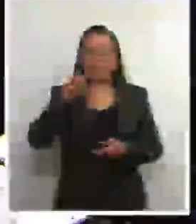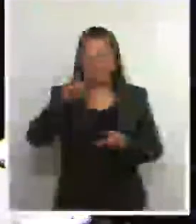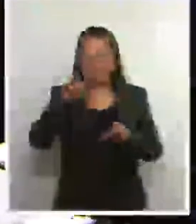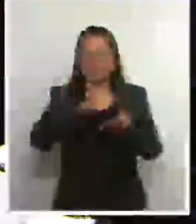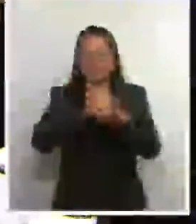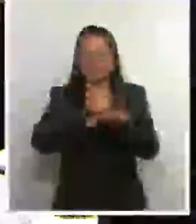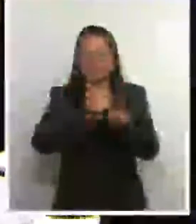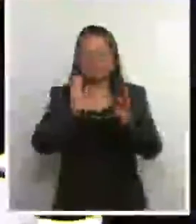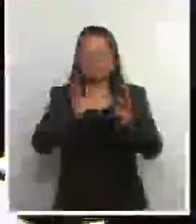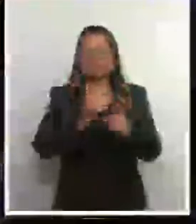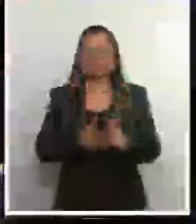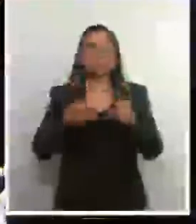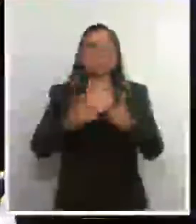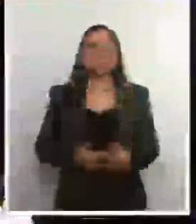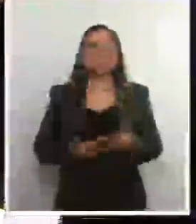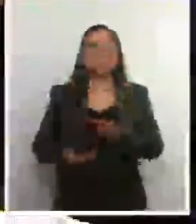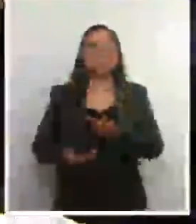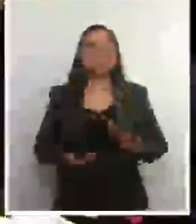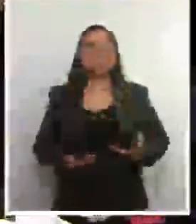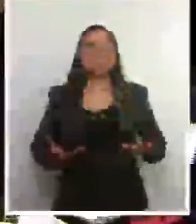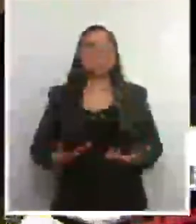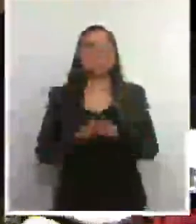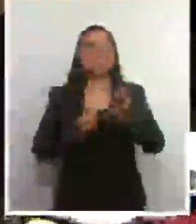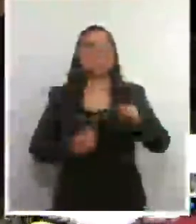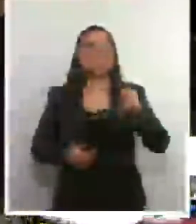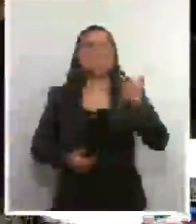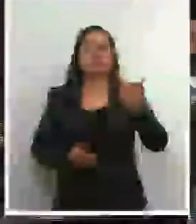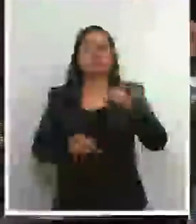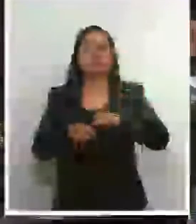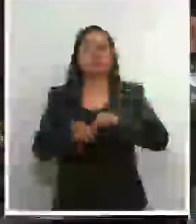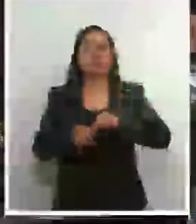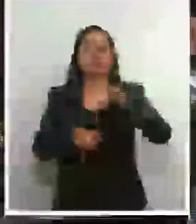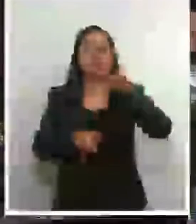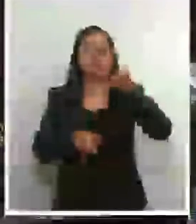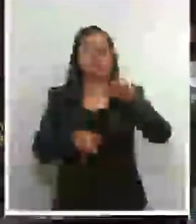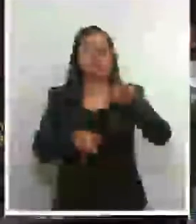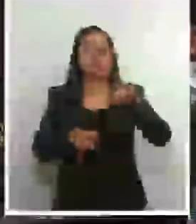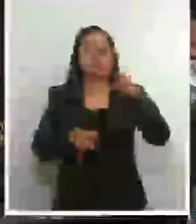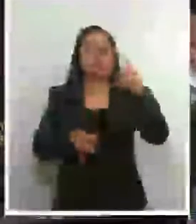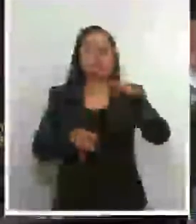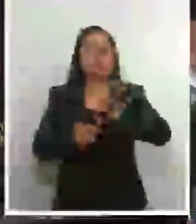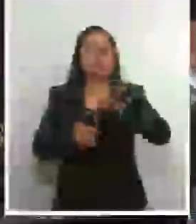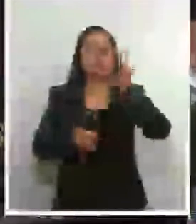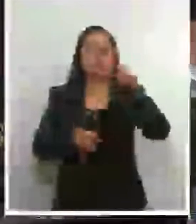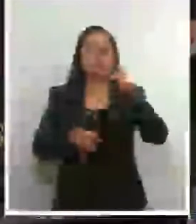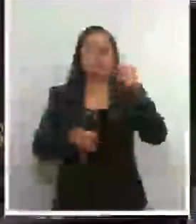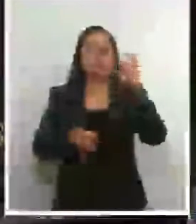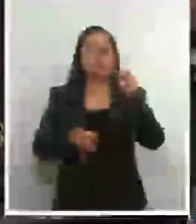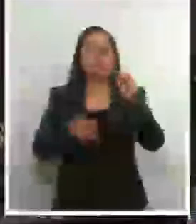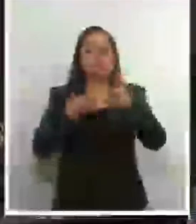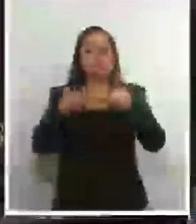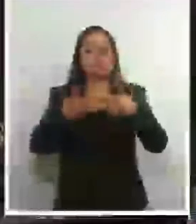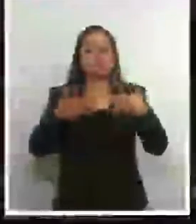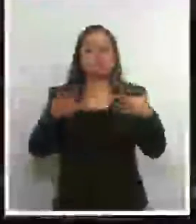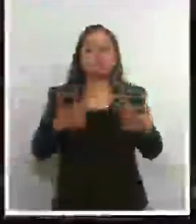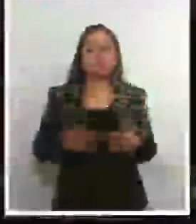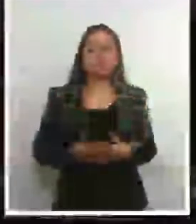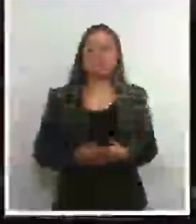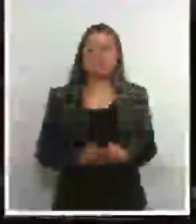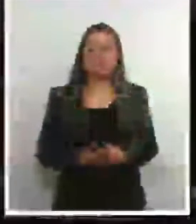bien. Presidente, se emitieron 67 votos en pro, 1 en contra y 0 abstenciones.